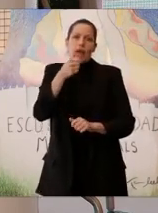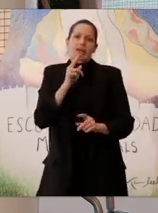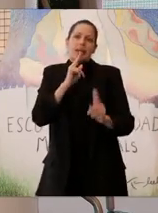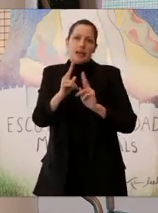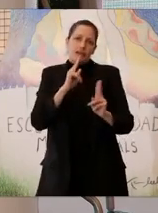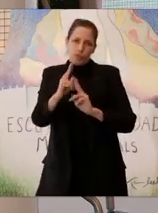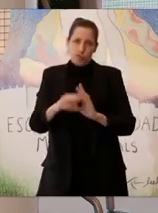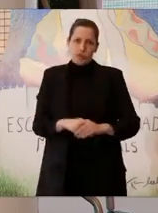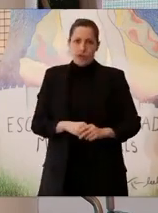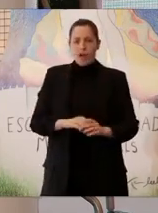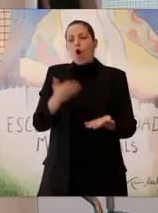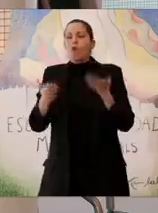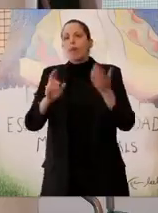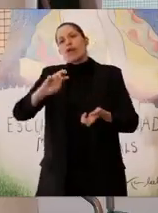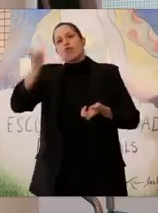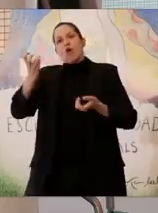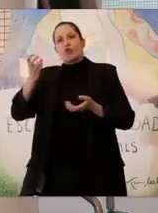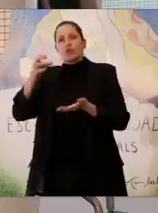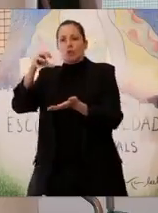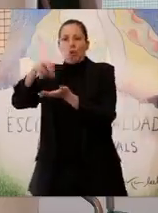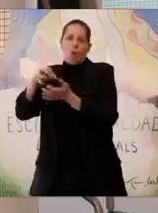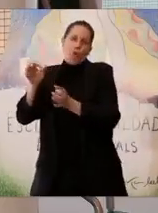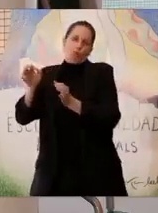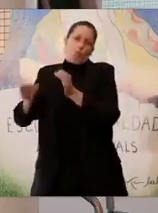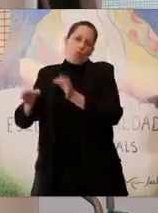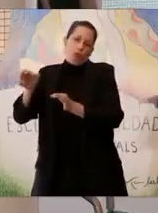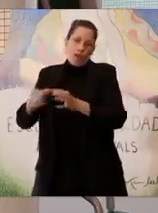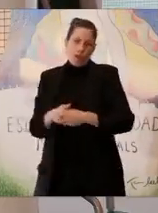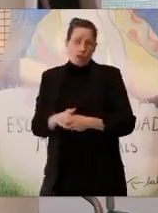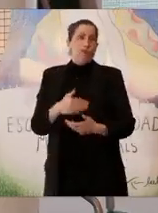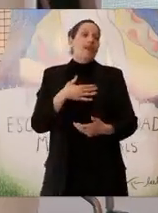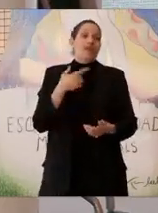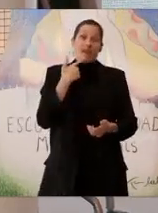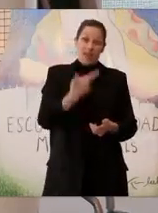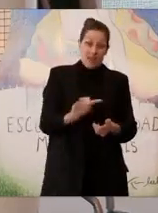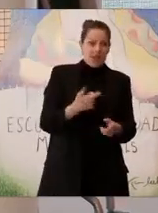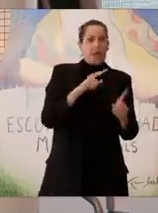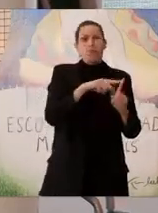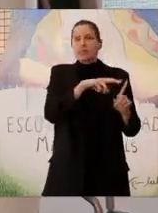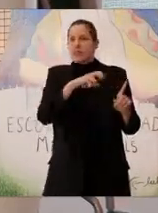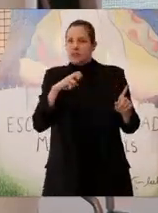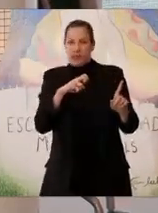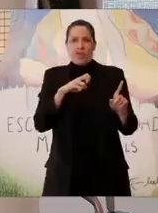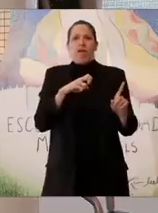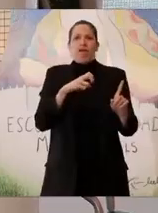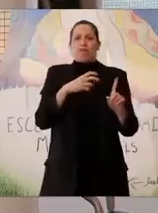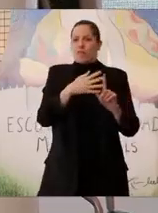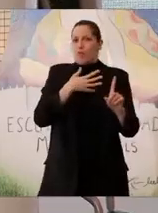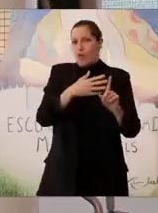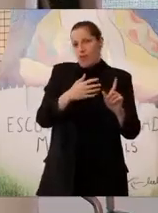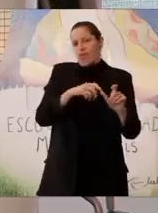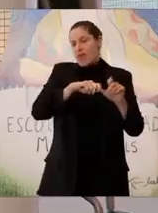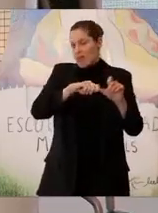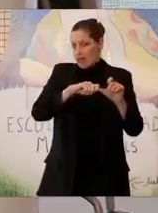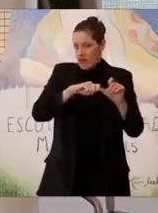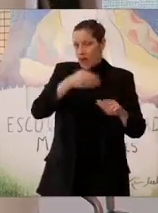de violencia exclusiva. Luego, la perspectiva de género tiene también un peso muy grande a la hora de la concesión. Pero luego está la otra